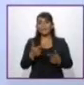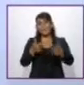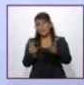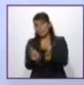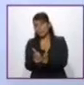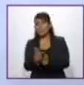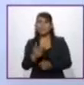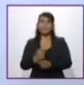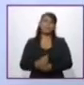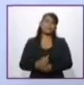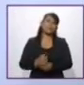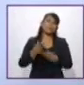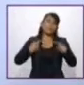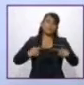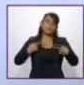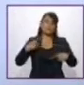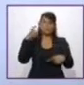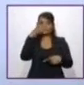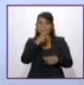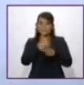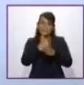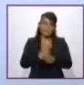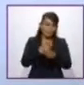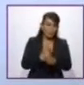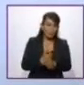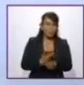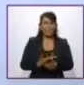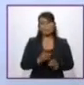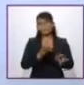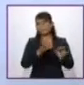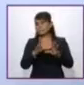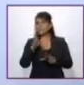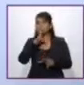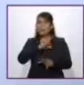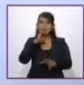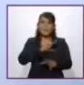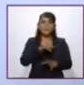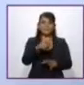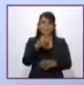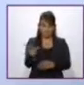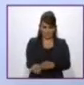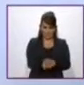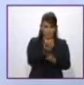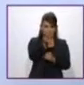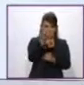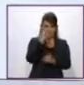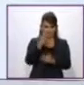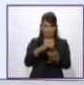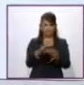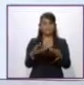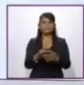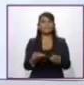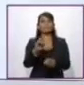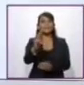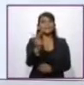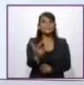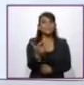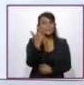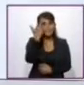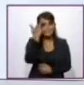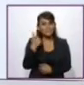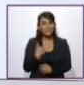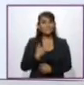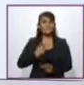vulnerabilidad, grupos en condición de vulnerabilidad. Y la pregunta, candidata, es la siguiente. Recordamos a la audiencia que